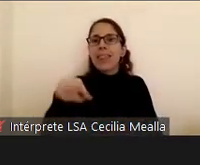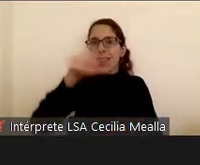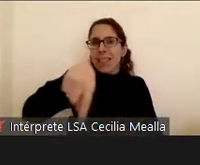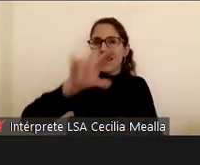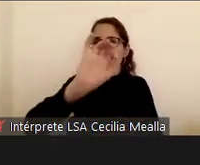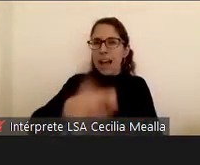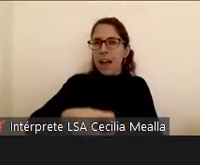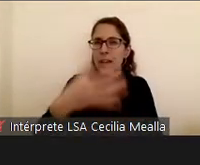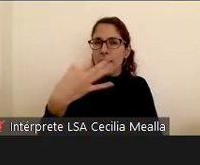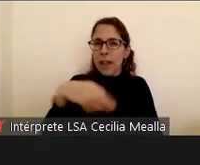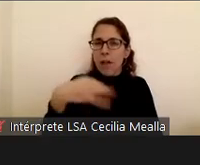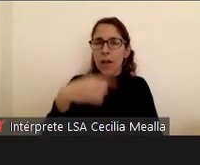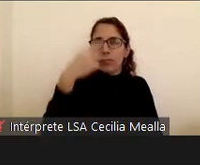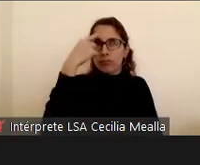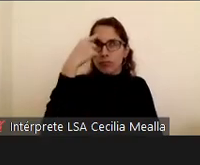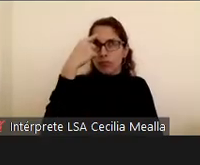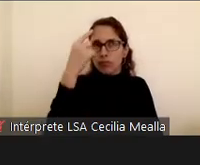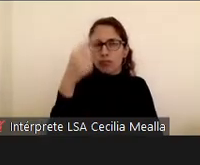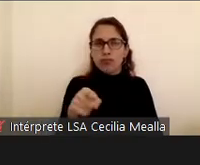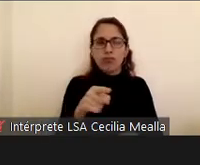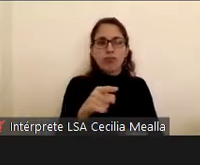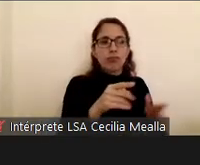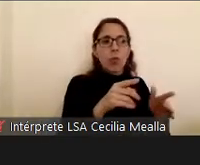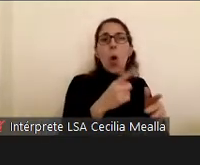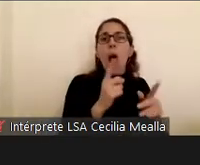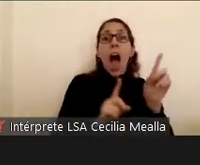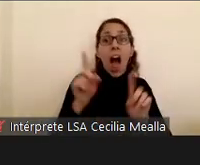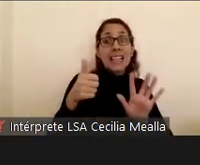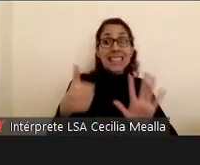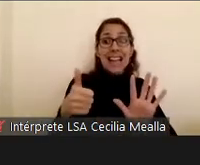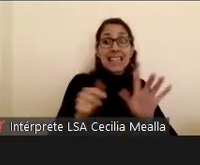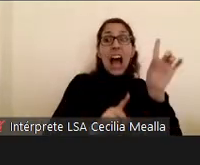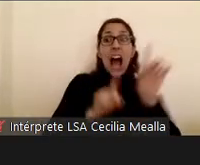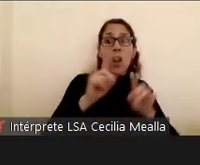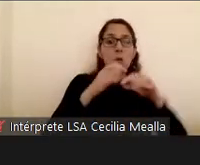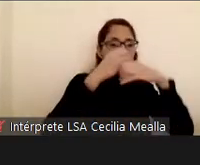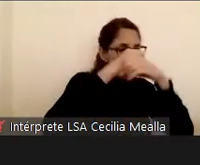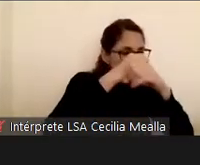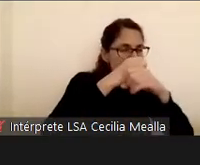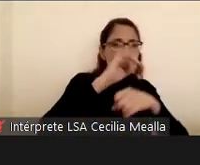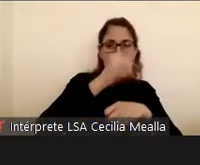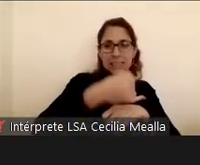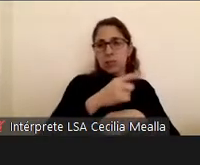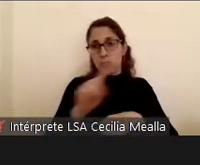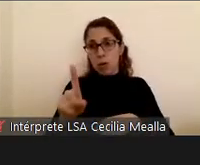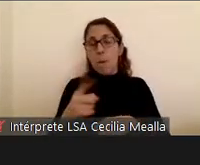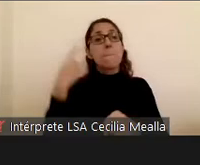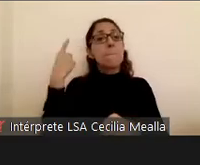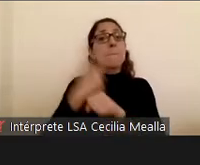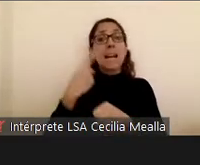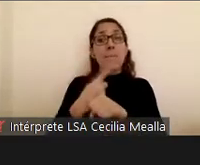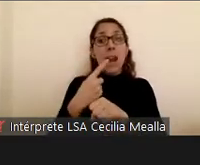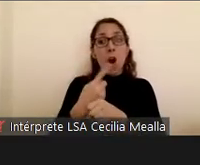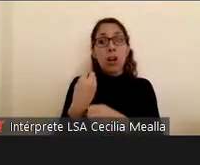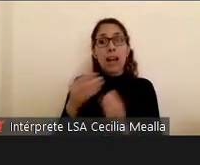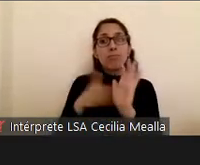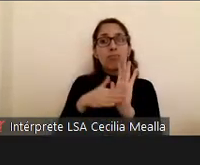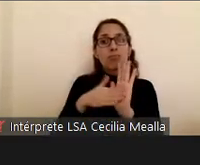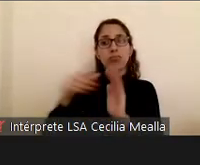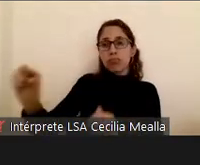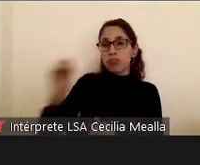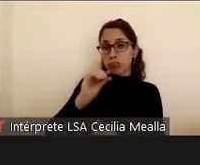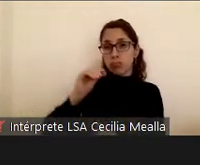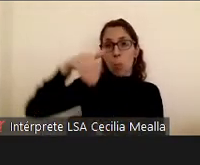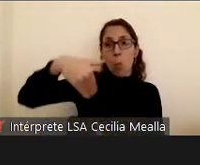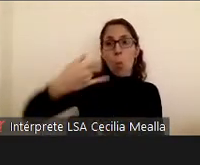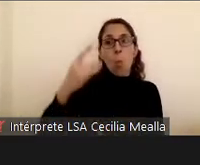realizar una observación microscópica. Entonces, el paso 1 es la muestra. En el paso 1 no se